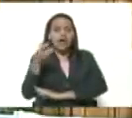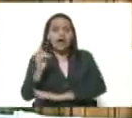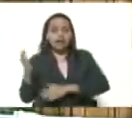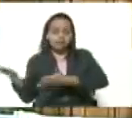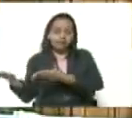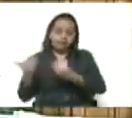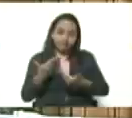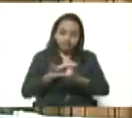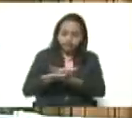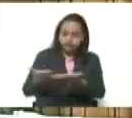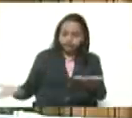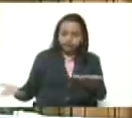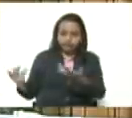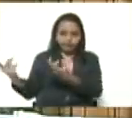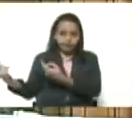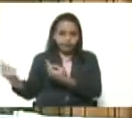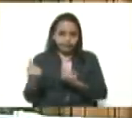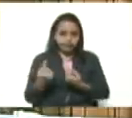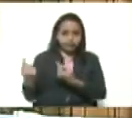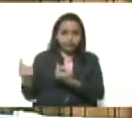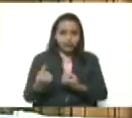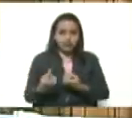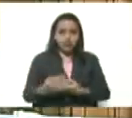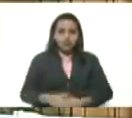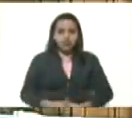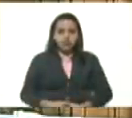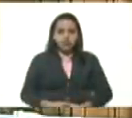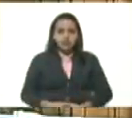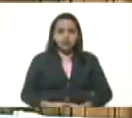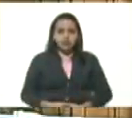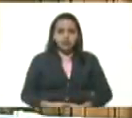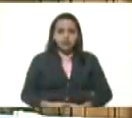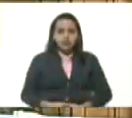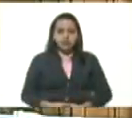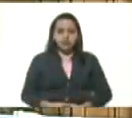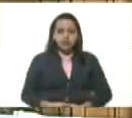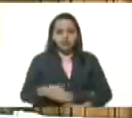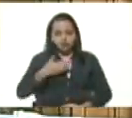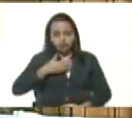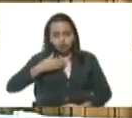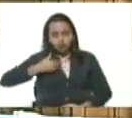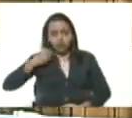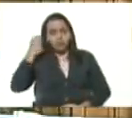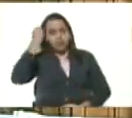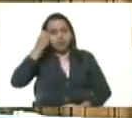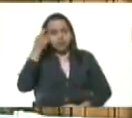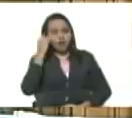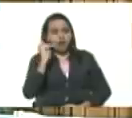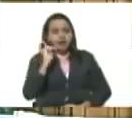recibiendo. Han tratado de levantarse una crítica que yo considero